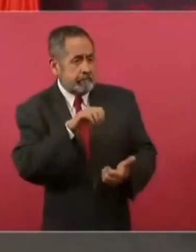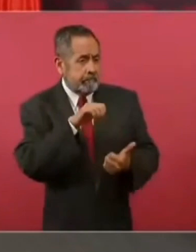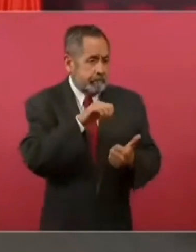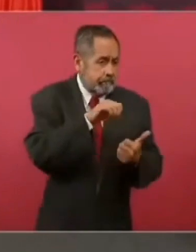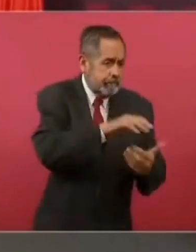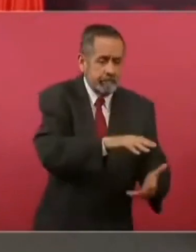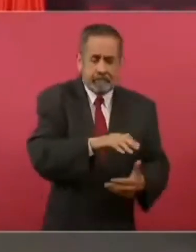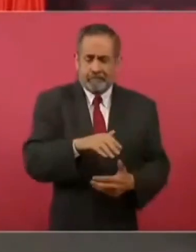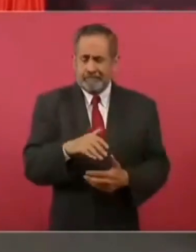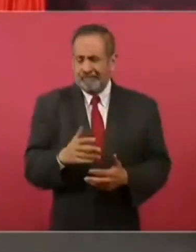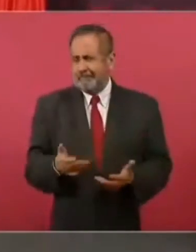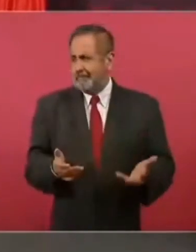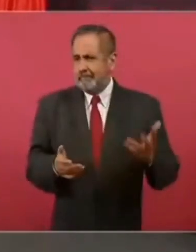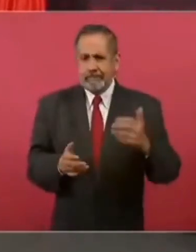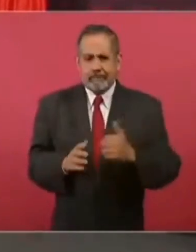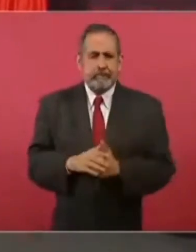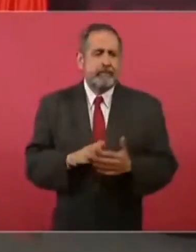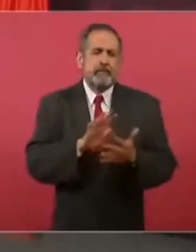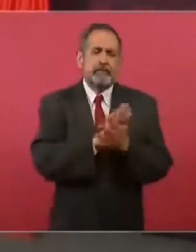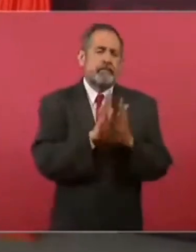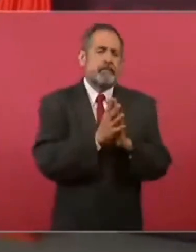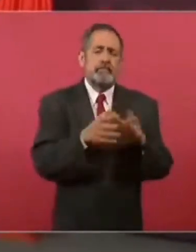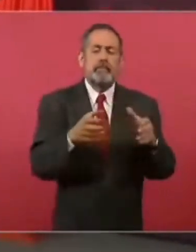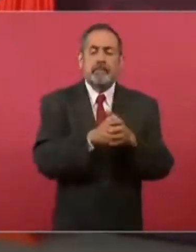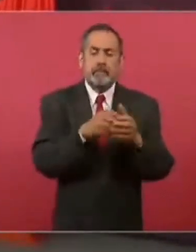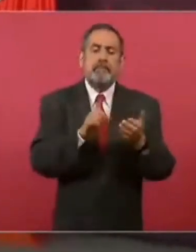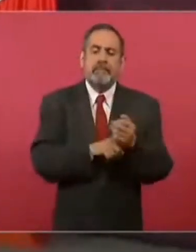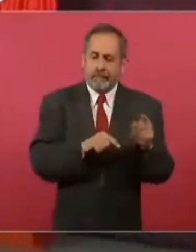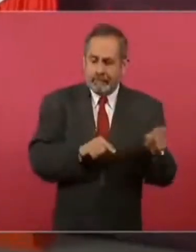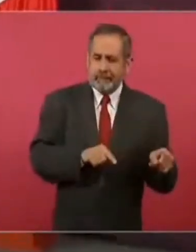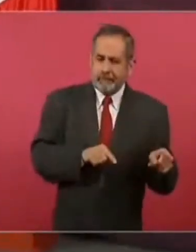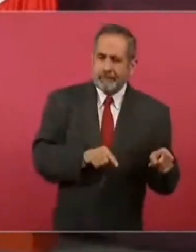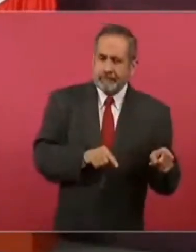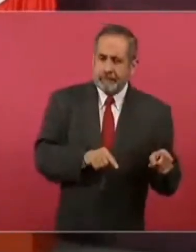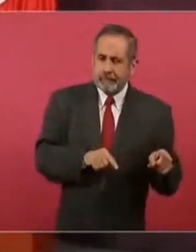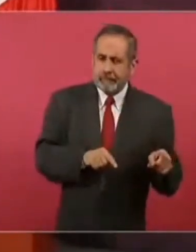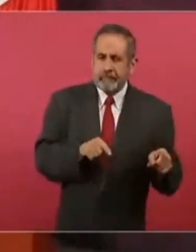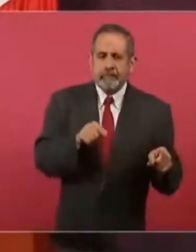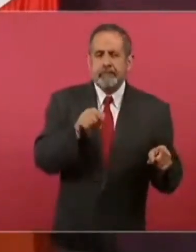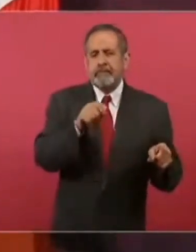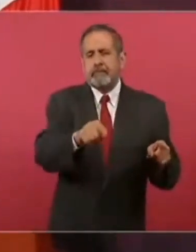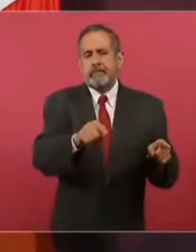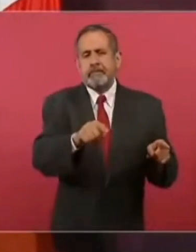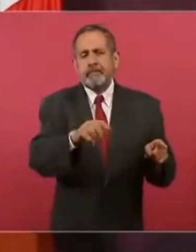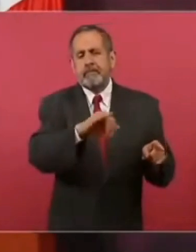En contubernio con los de las juntas